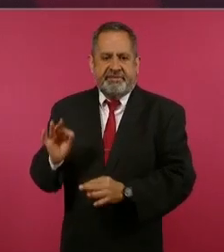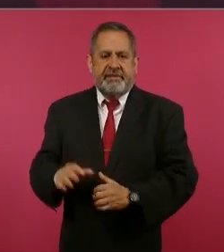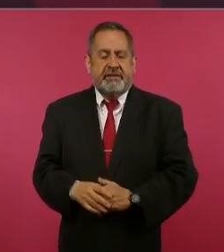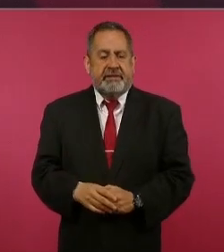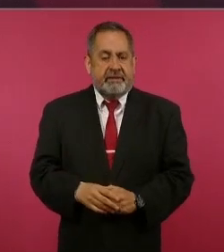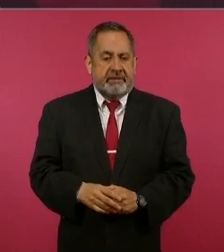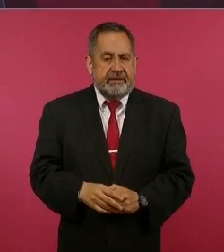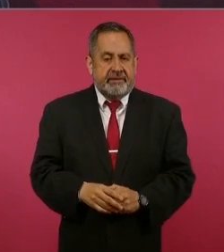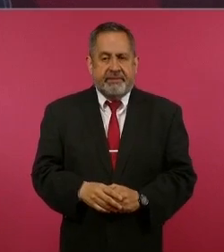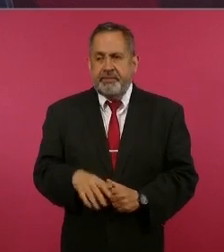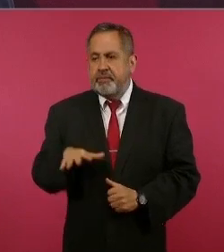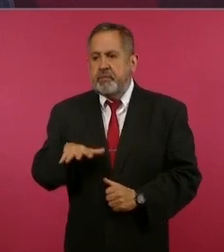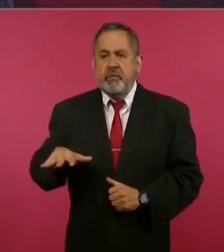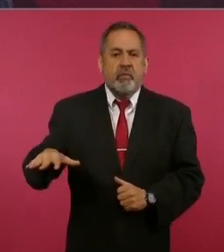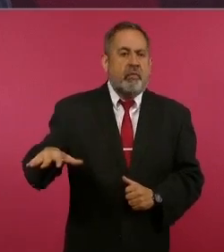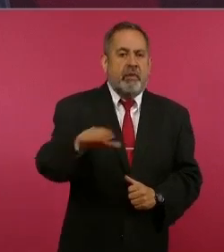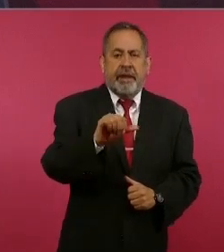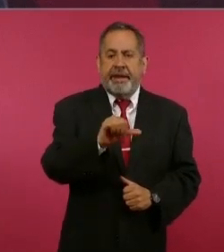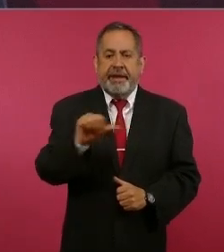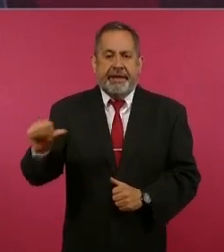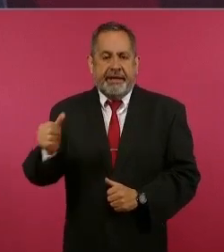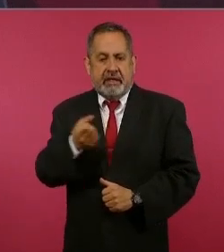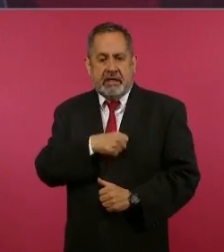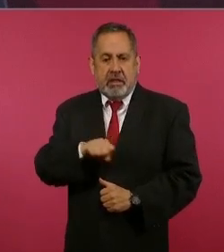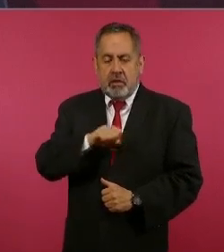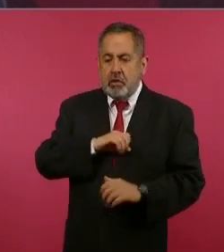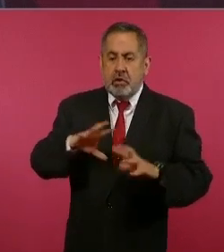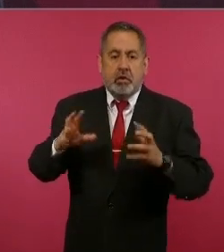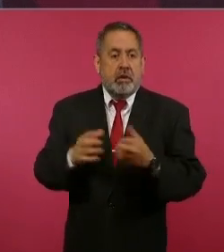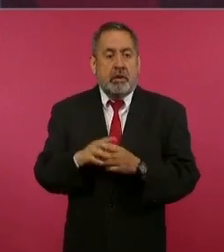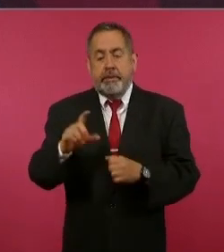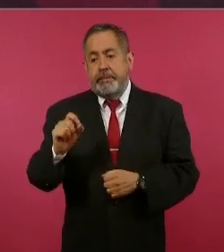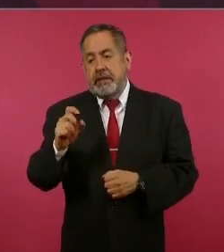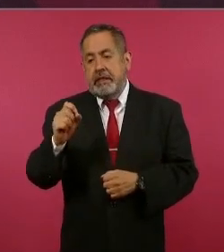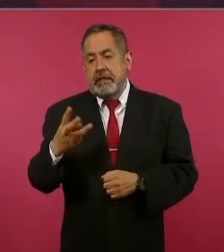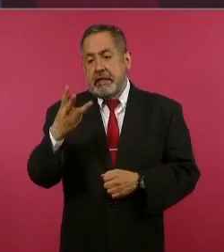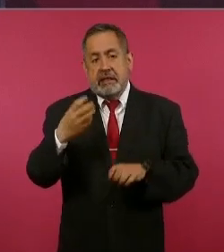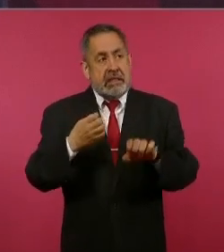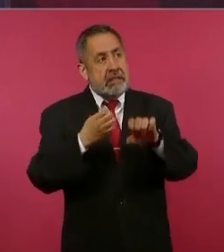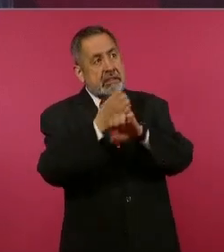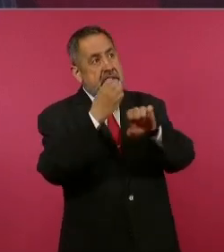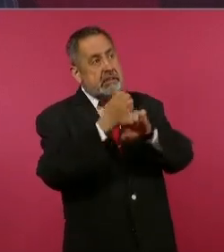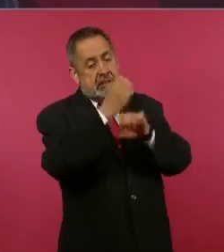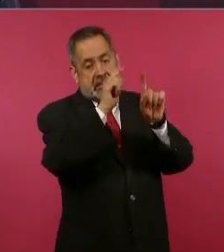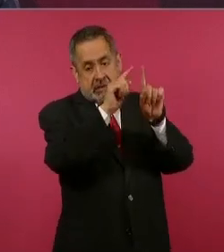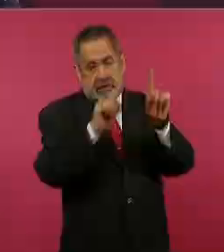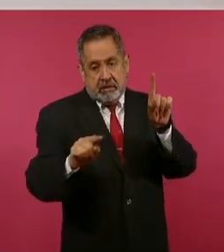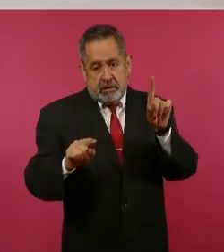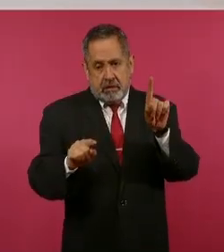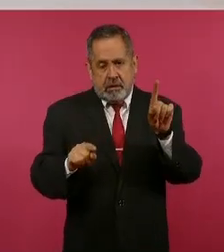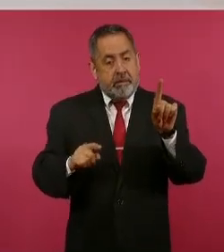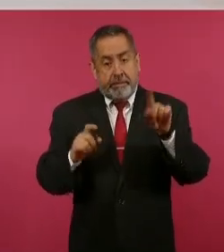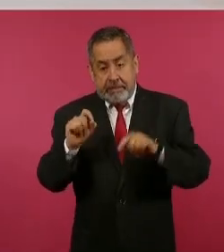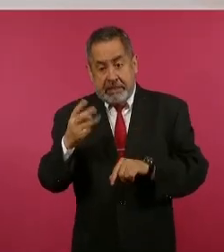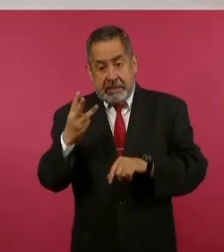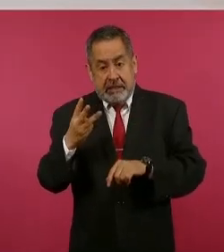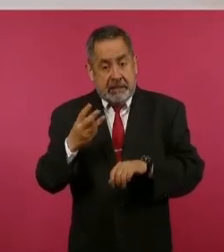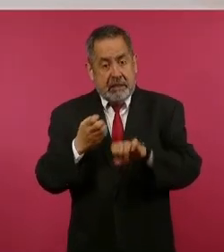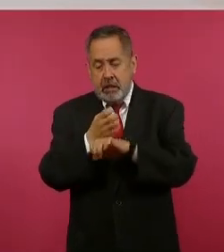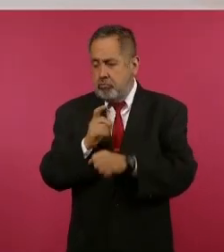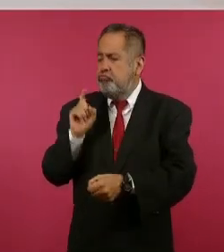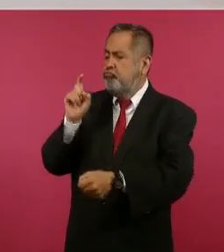todo este sistema de salud en 23 estados que aceptaron la federalización.